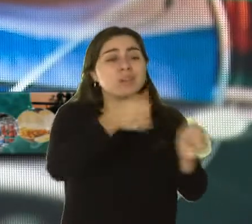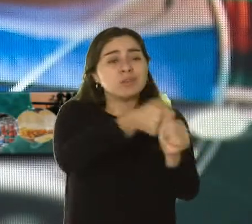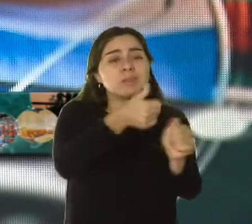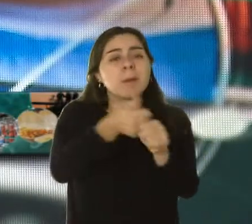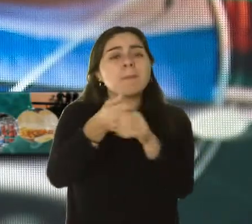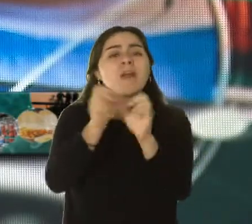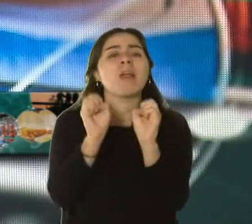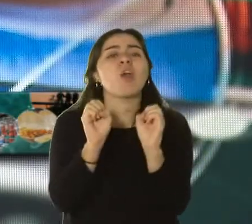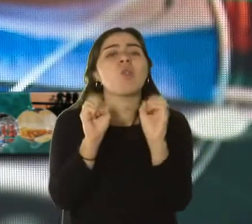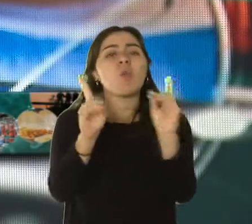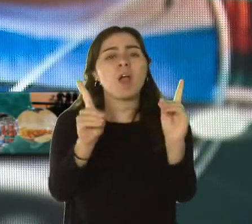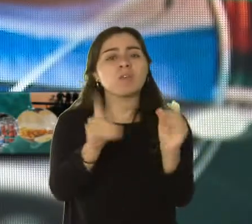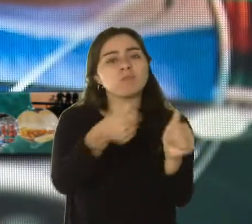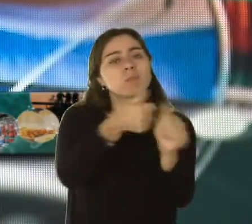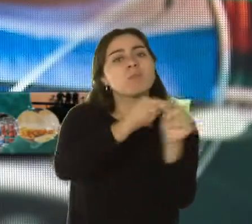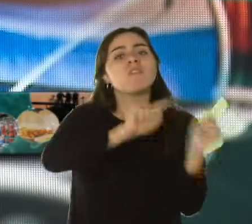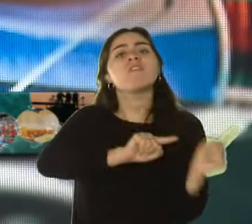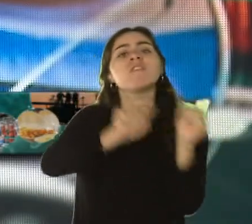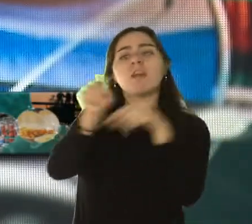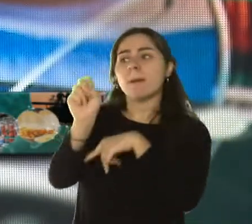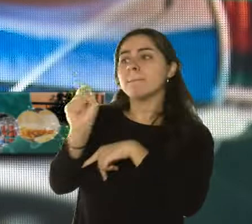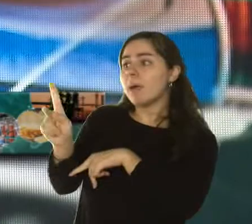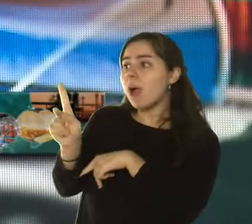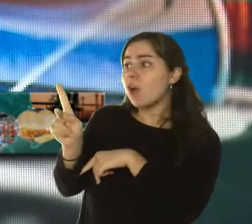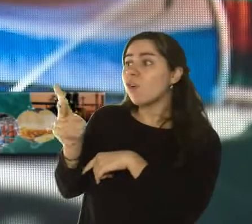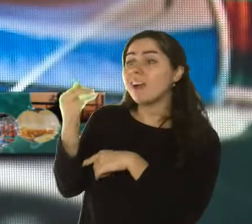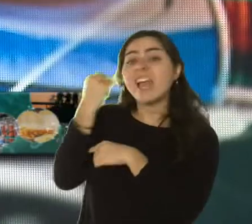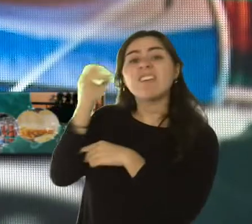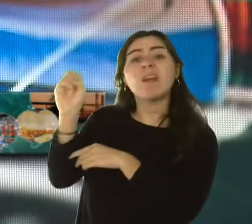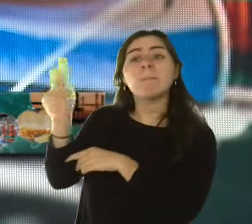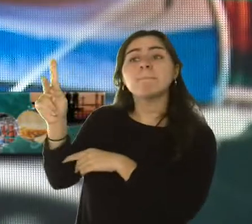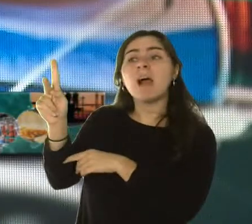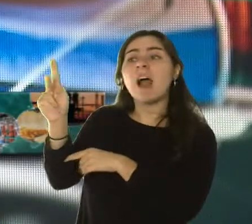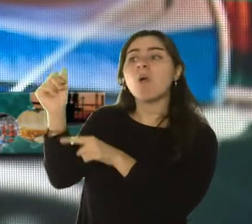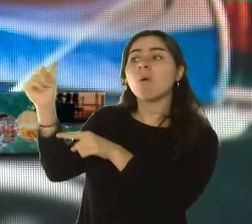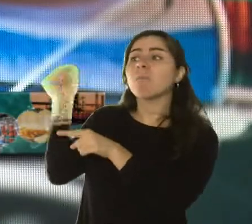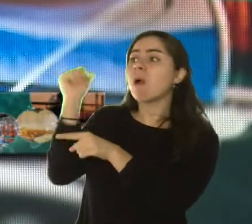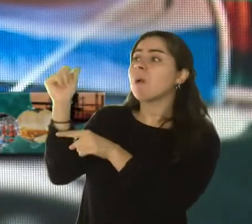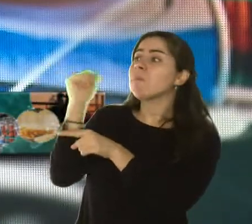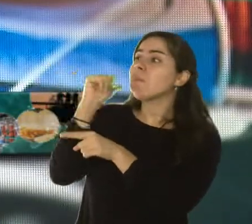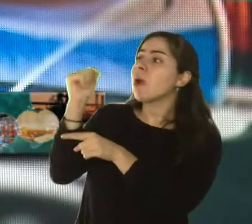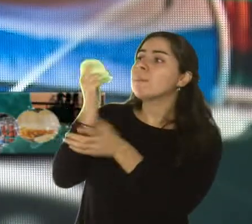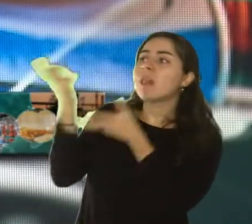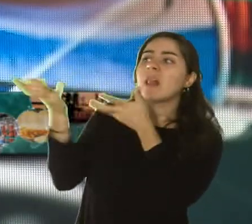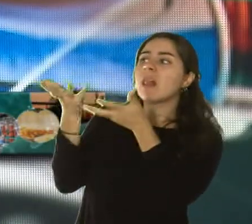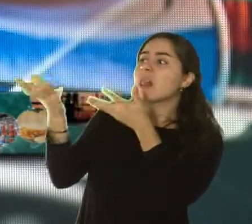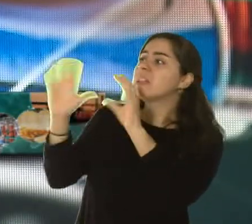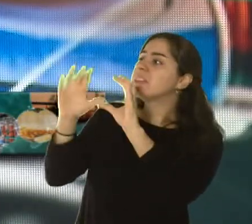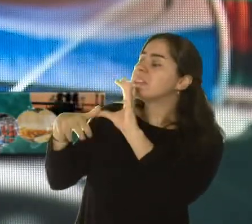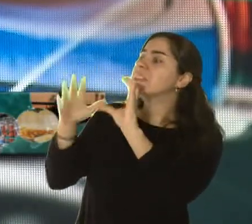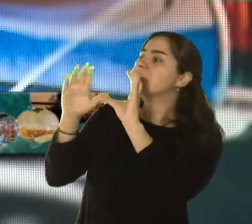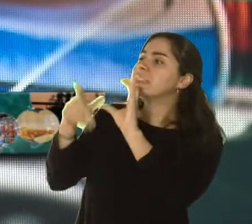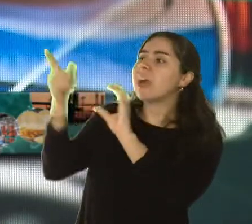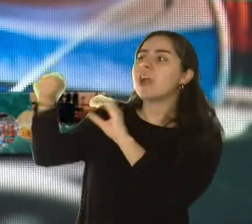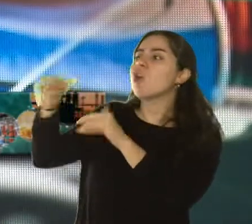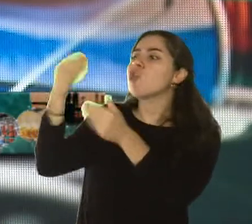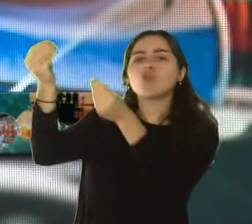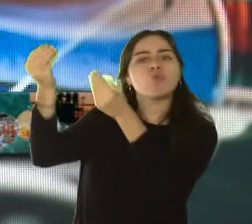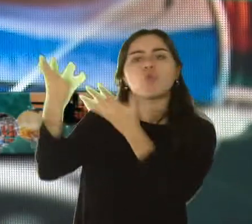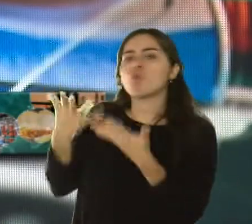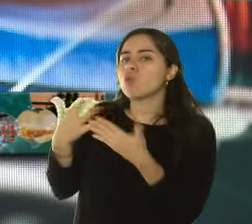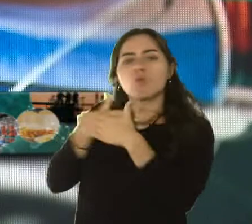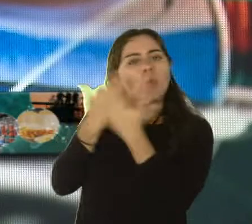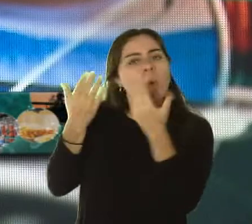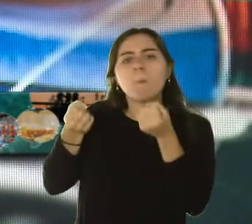Primero tienen que ir donde el banco, y si el banco no les está abriendo la puerta y no les está dando una oportunidad de reestructuración bajo cualquiera de los programas que